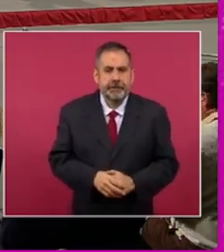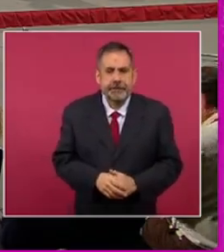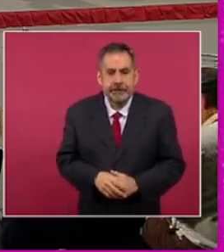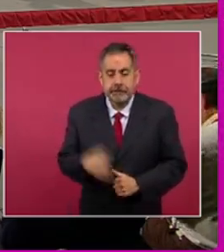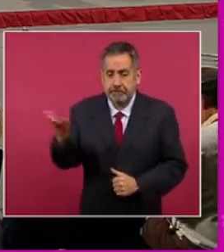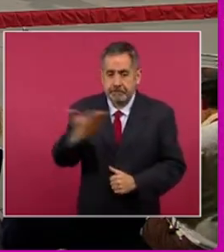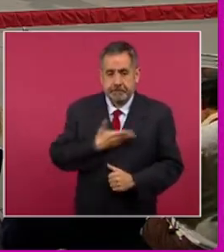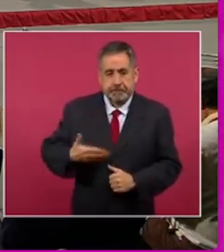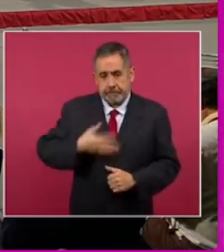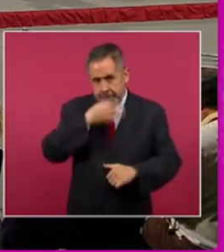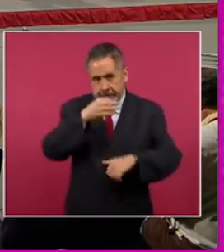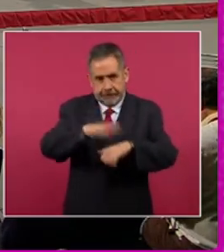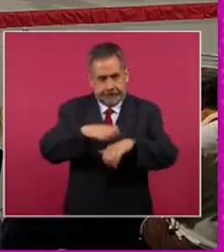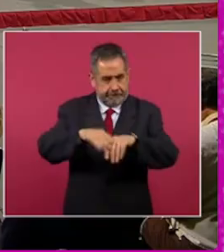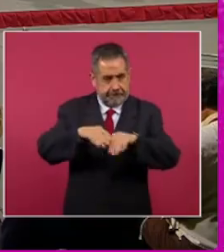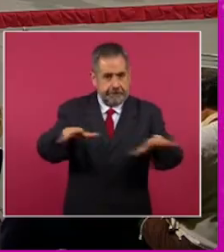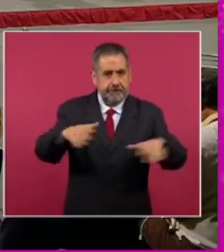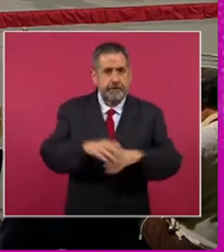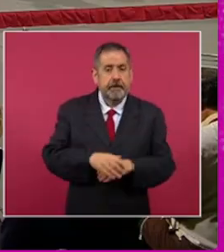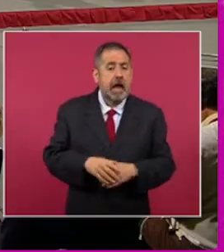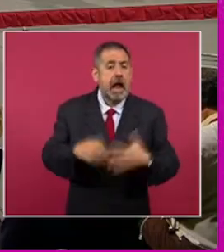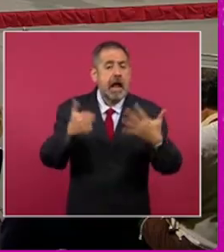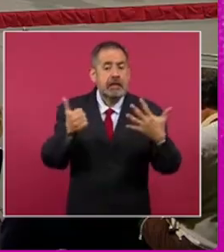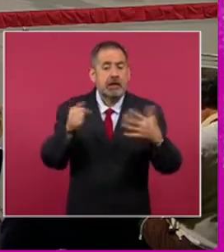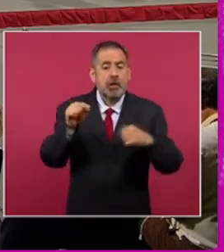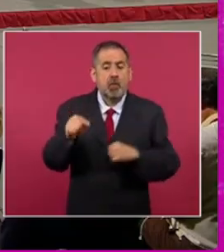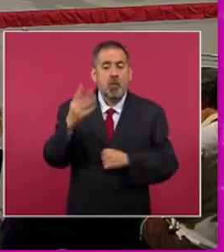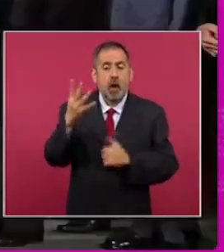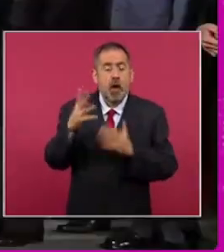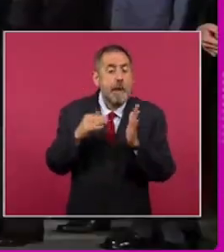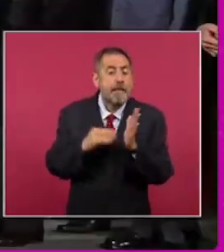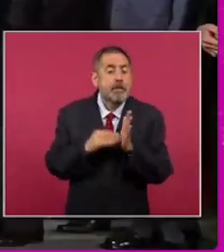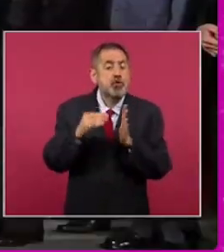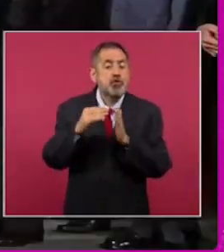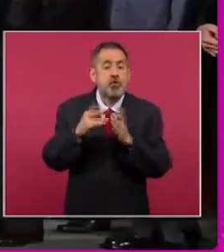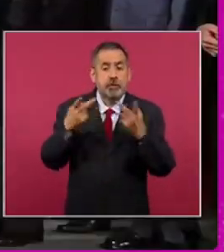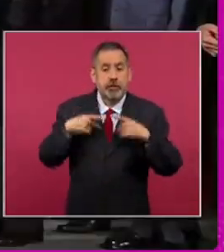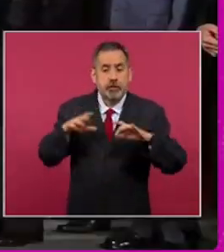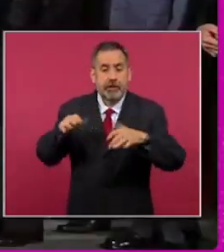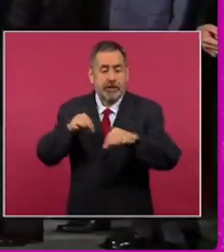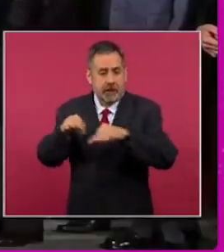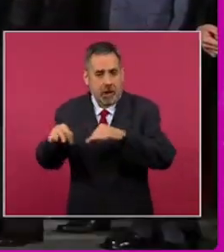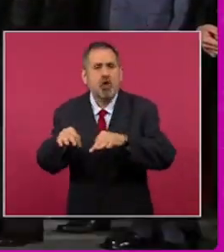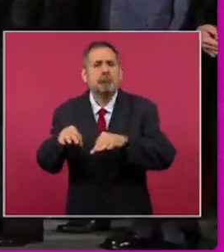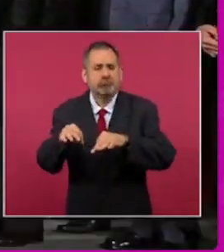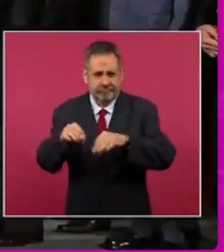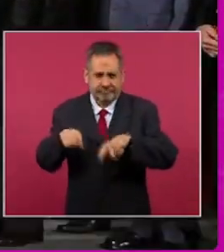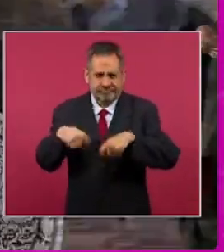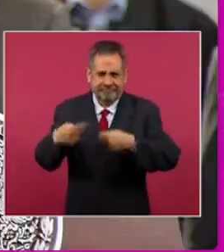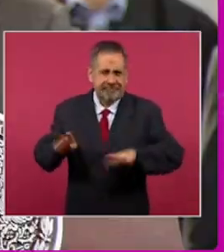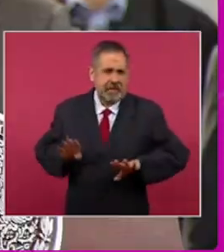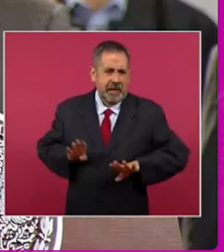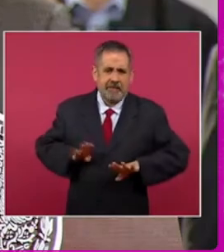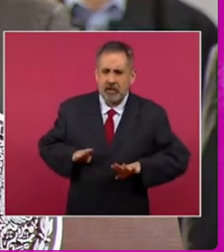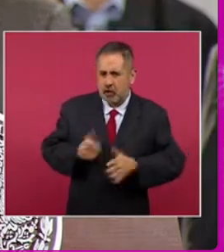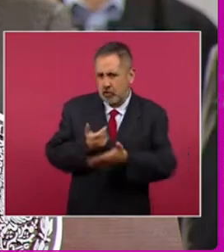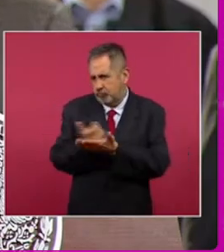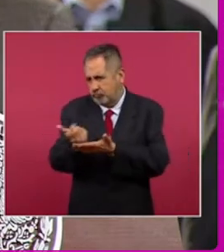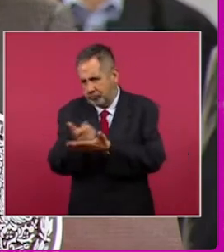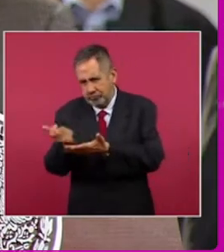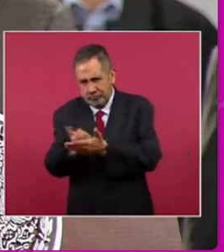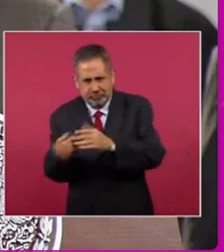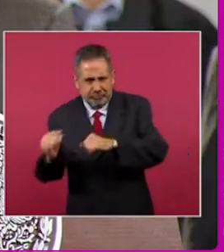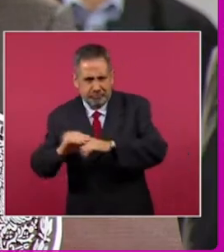Presidente, informarles que 6.4 millones de trabajadores serán beneficiados con esta